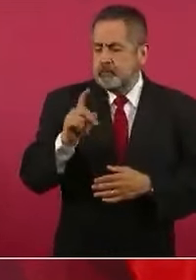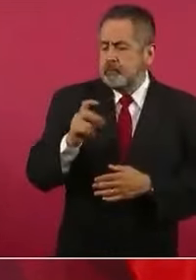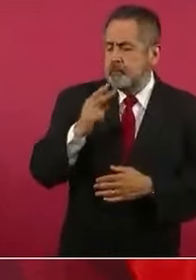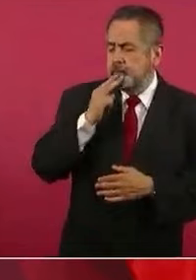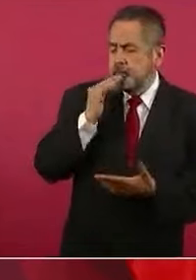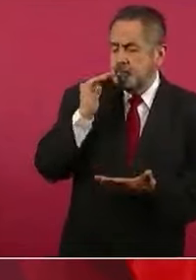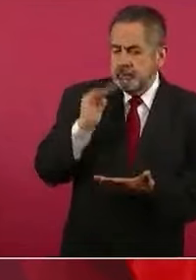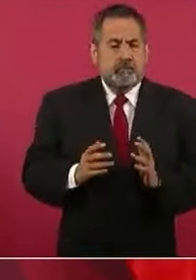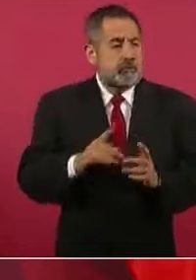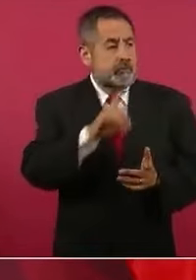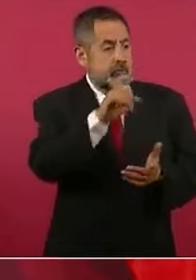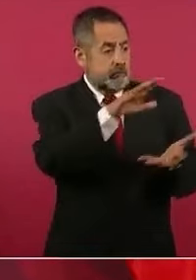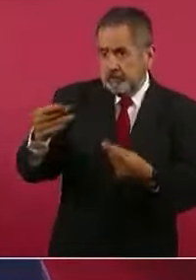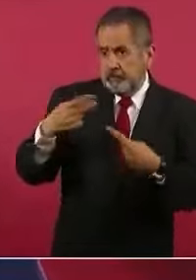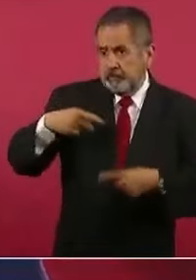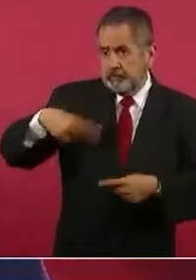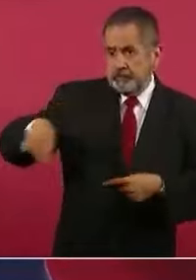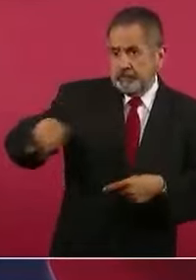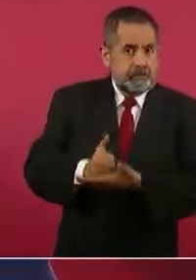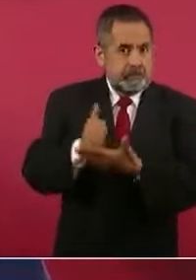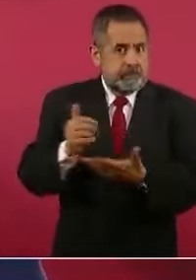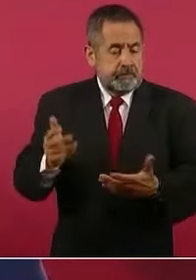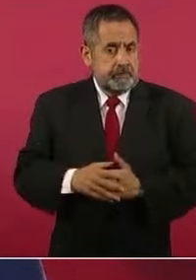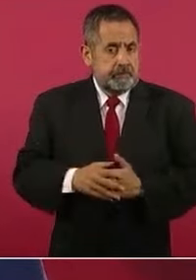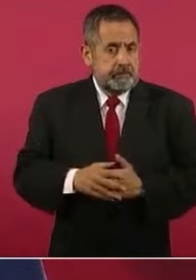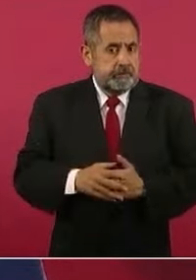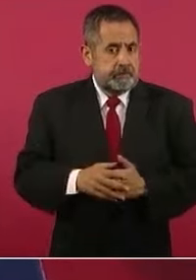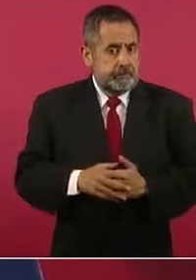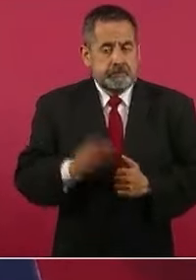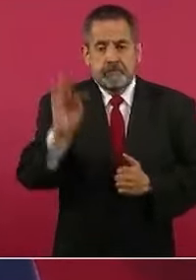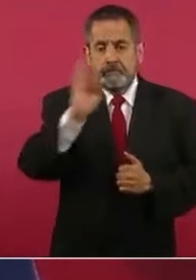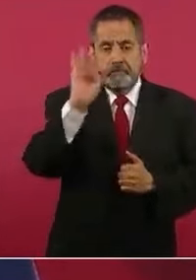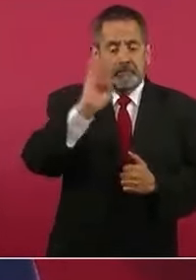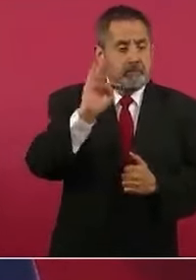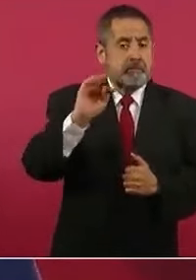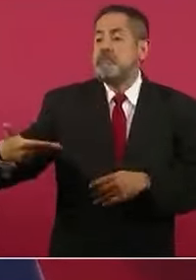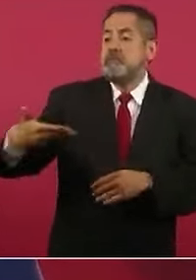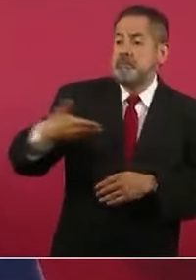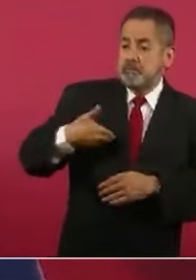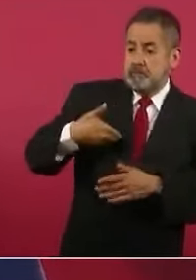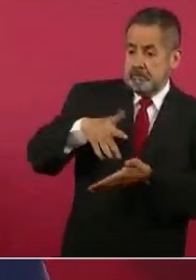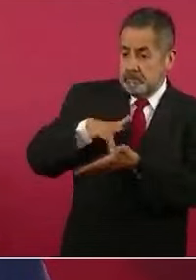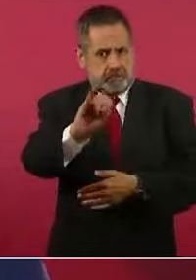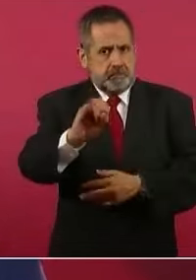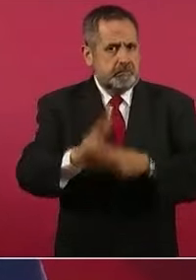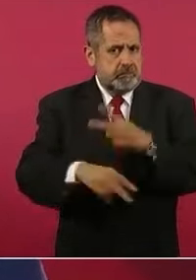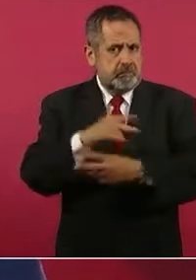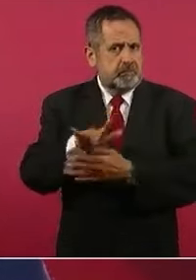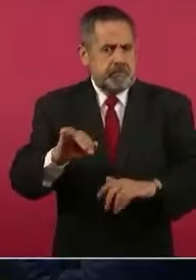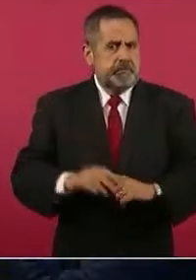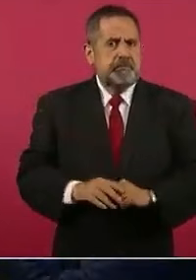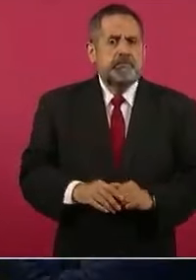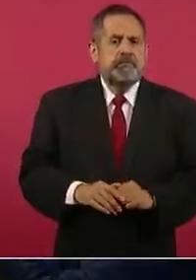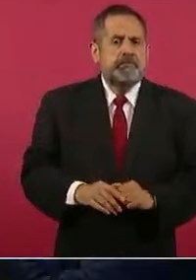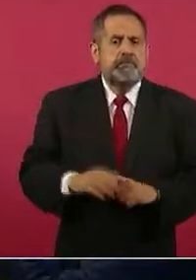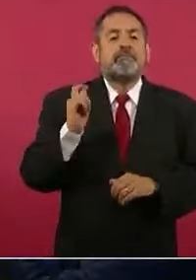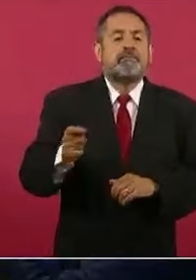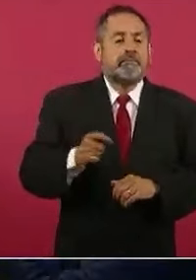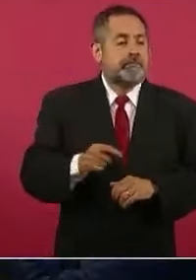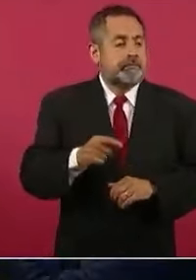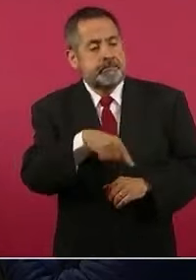que el agua la destinen a la gente. Y si nos solicitan a nosotros apoyos, estamos dispuestos a apoyar, porque van a